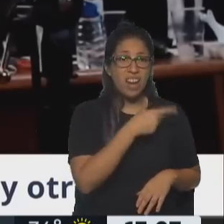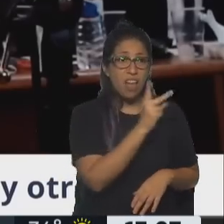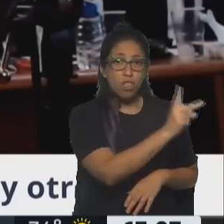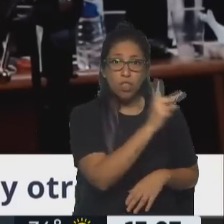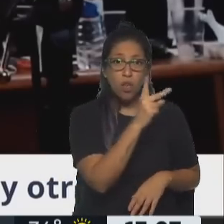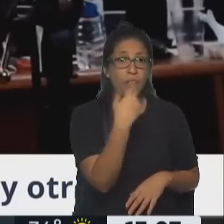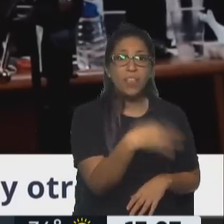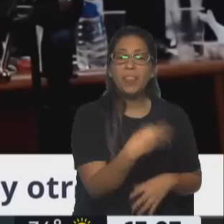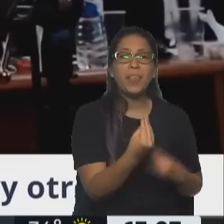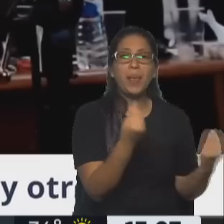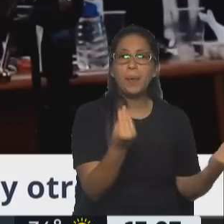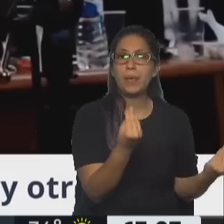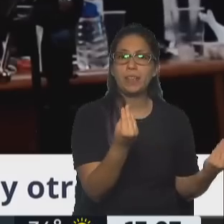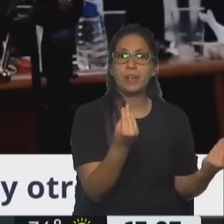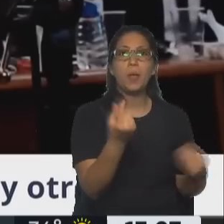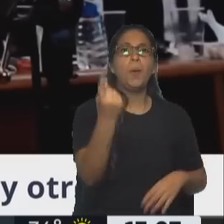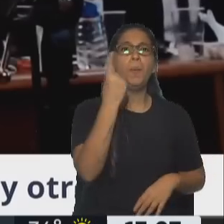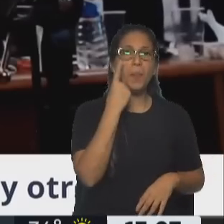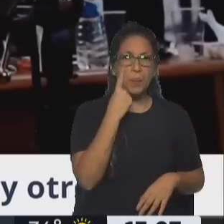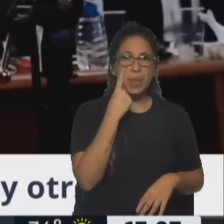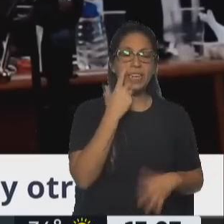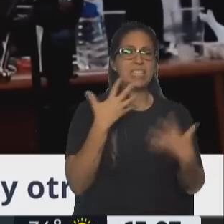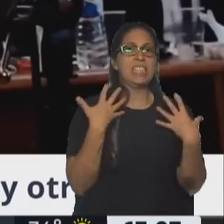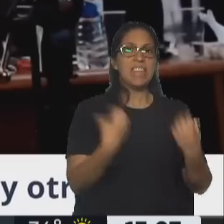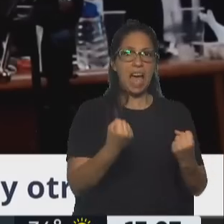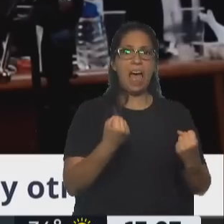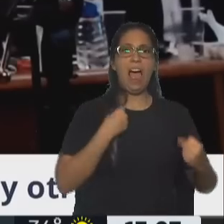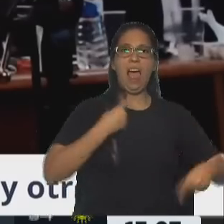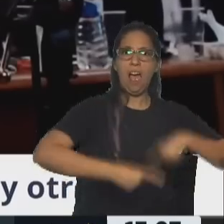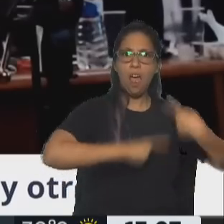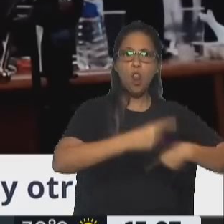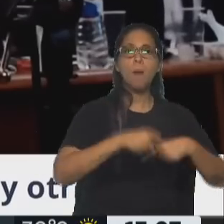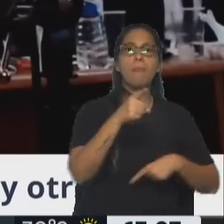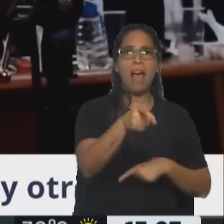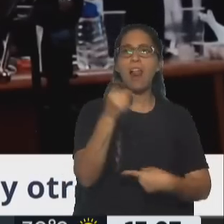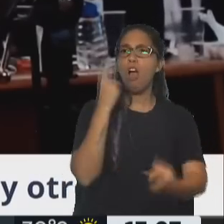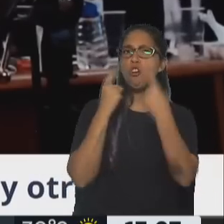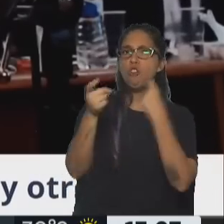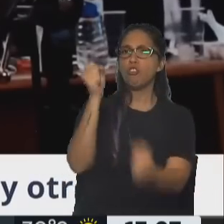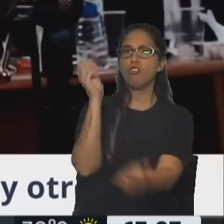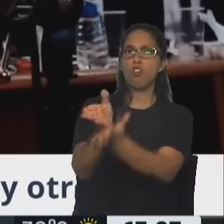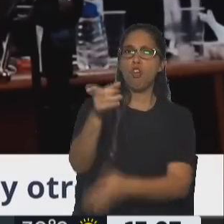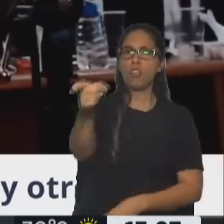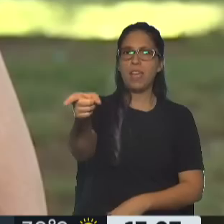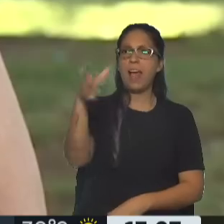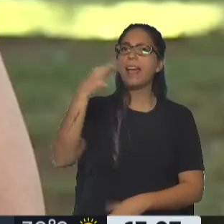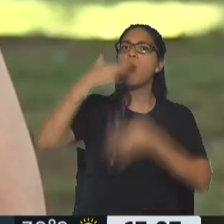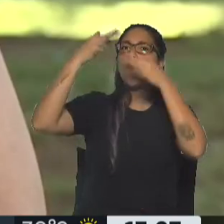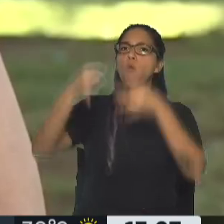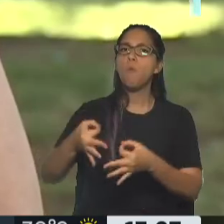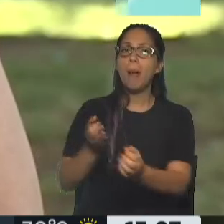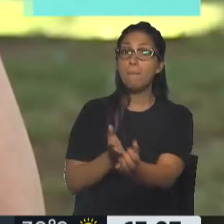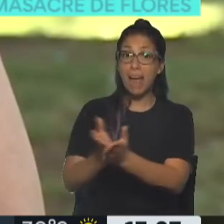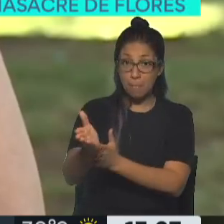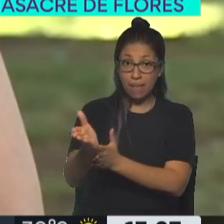que hacer es estar vivos y sanos para controlar esa condena que tienen, que la cumplan.